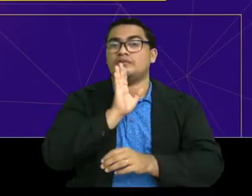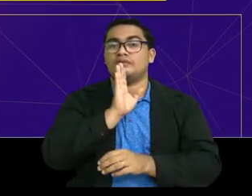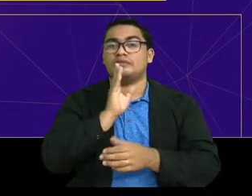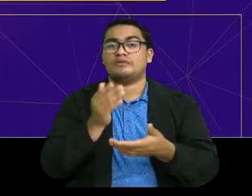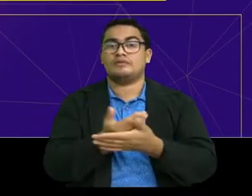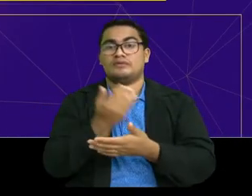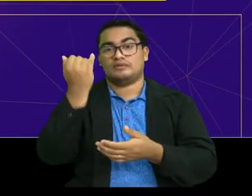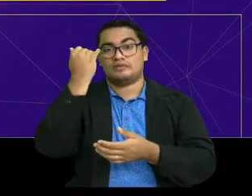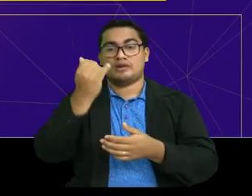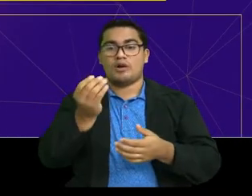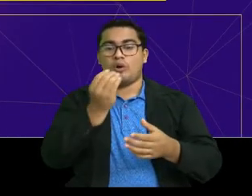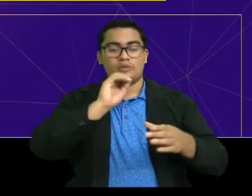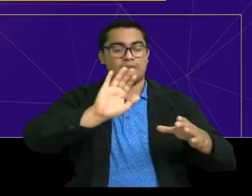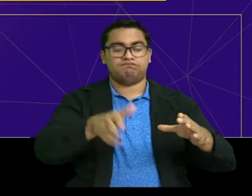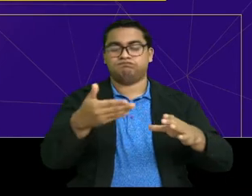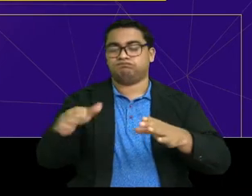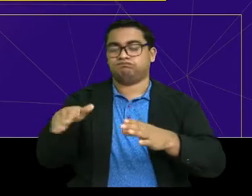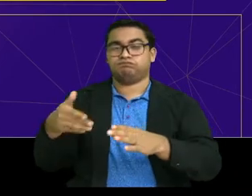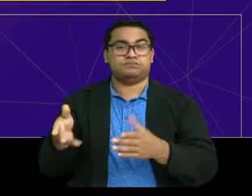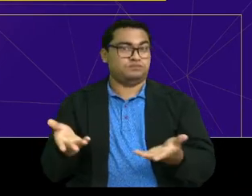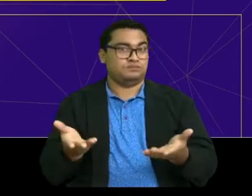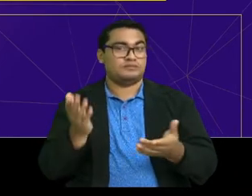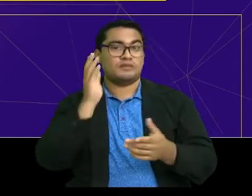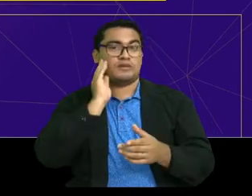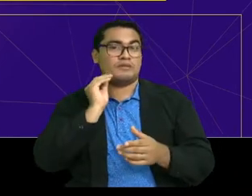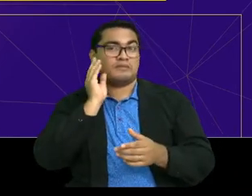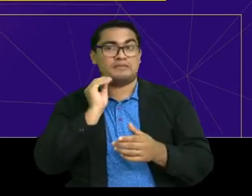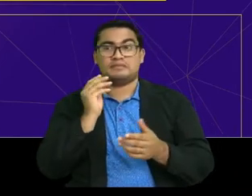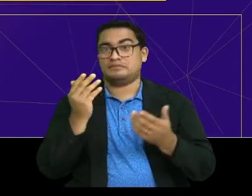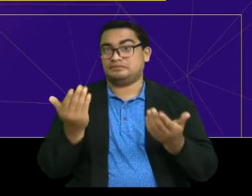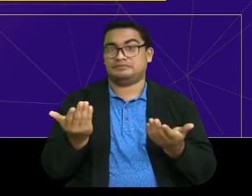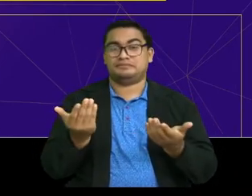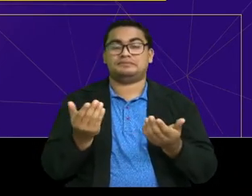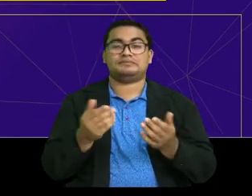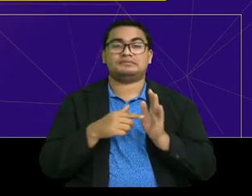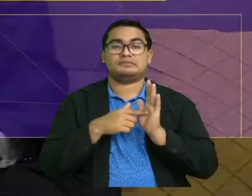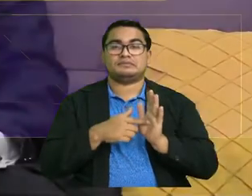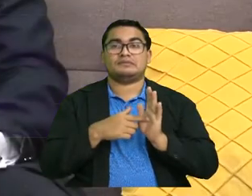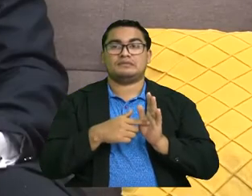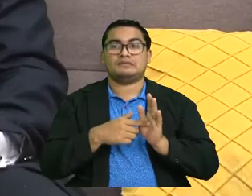negocios en gastronomía y que están haciendo experimentaciones.